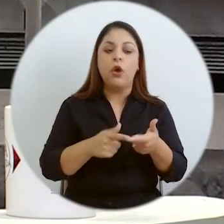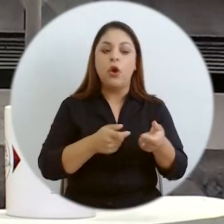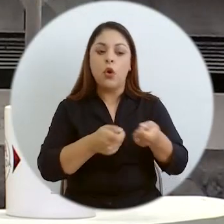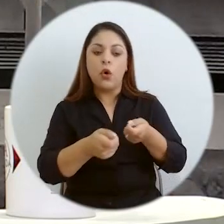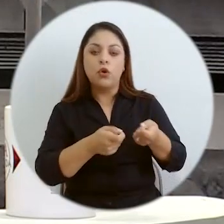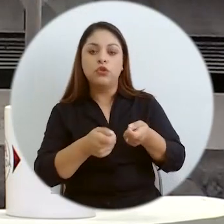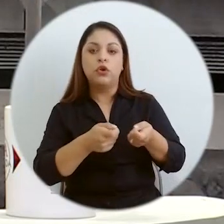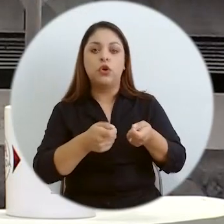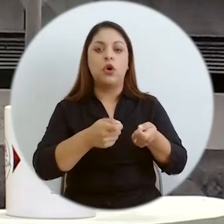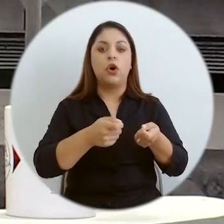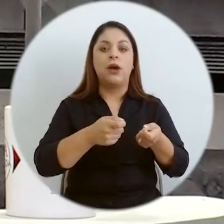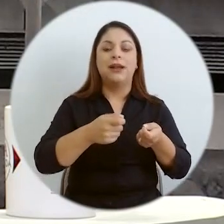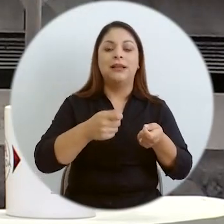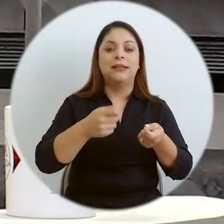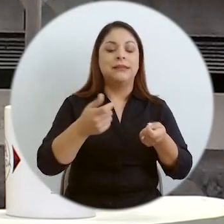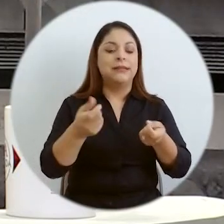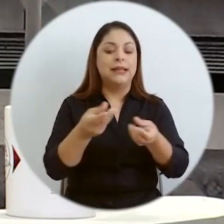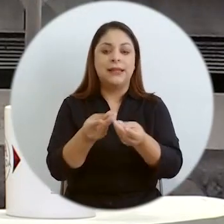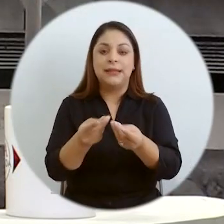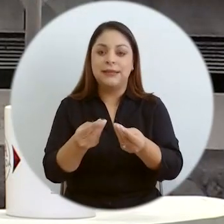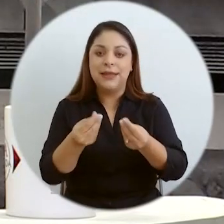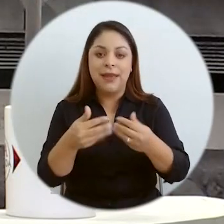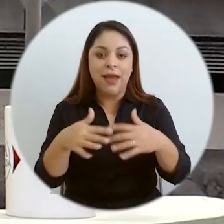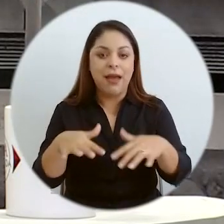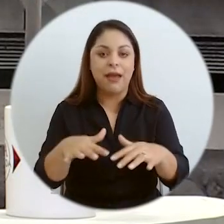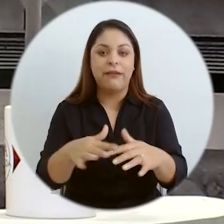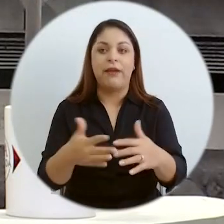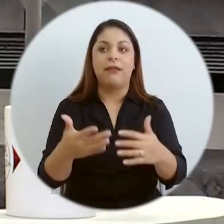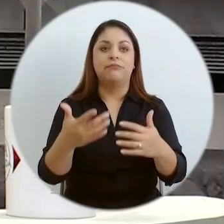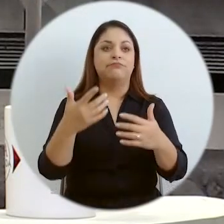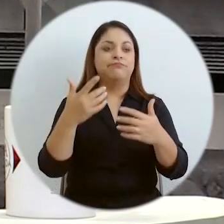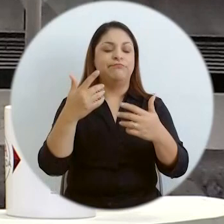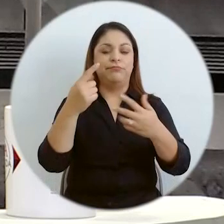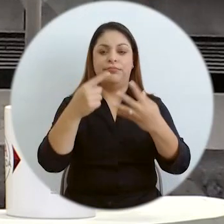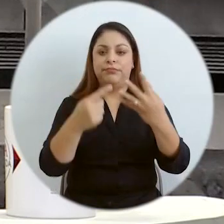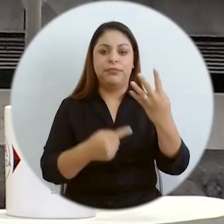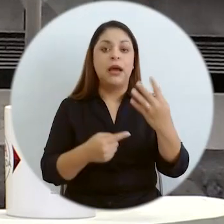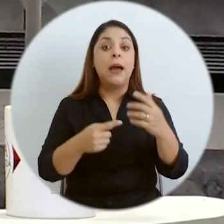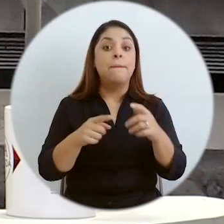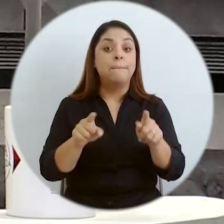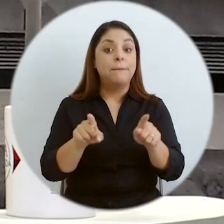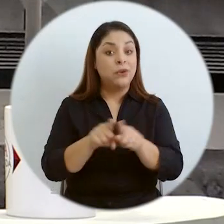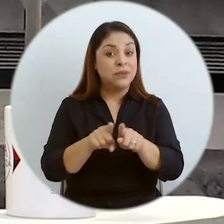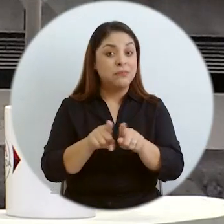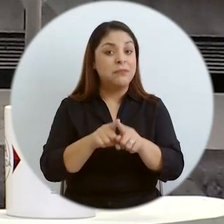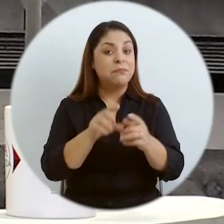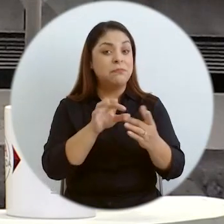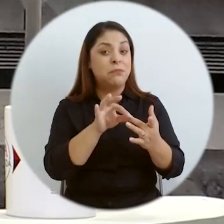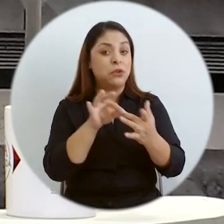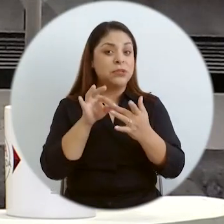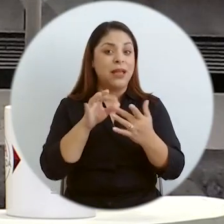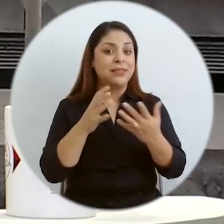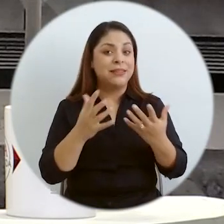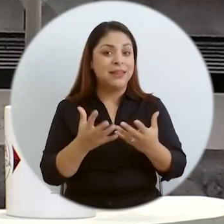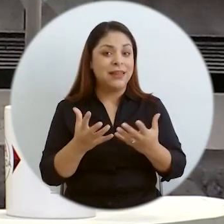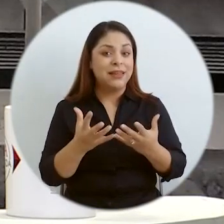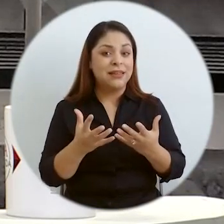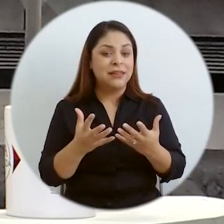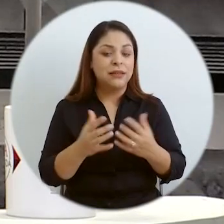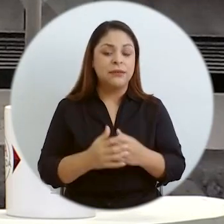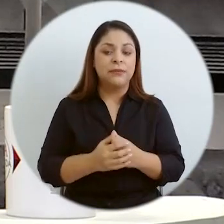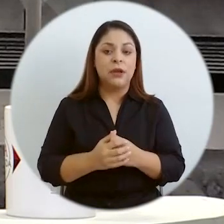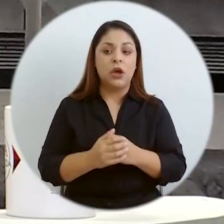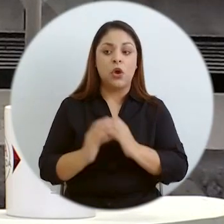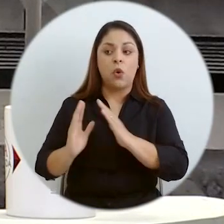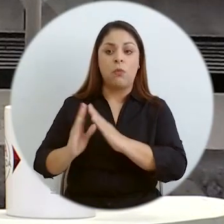que tiene que ver con el encarecimiento de la tierra, pero sino también con la desposesión que hay de